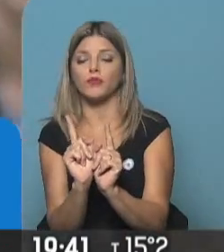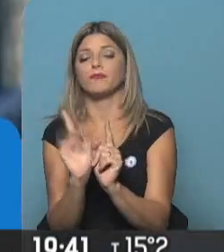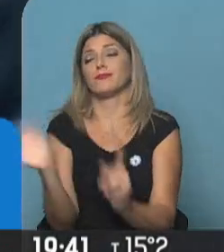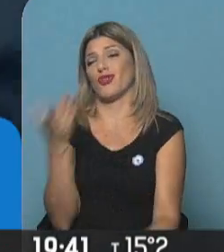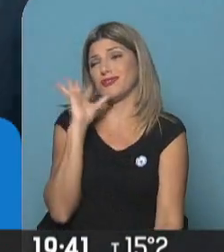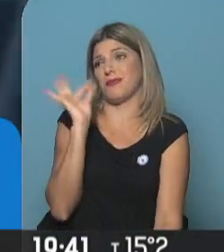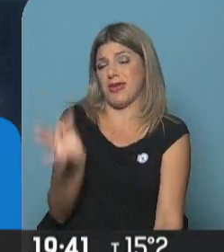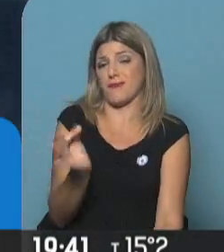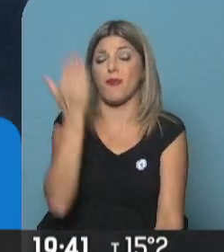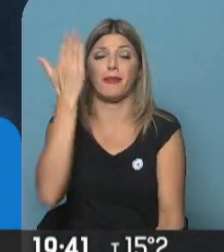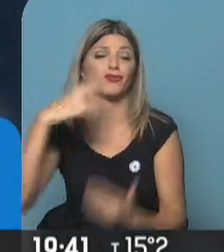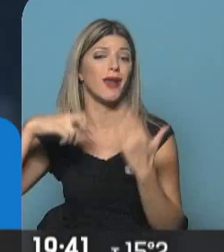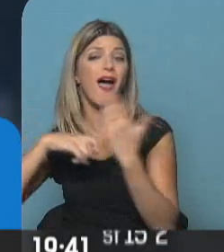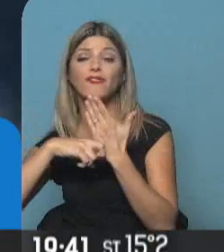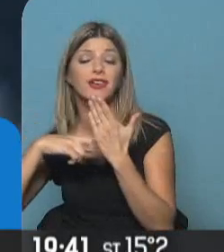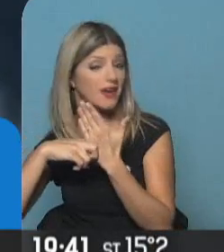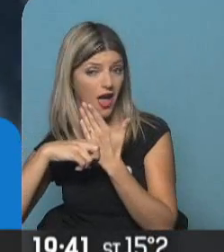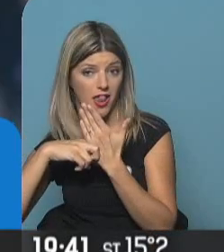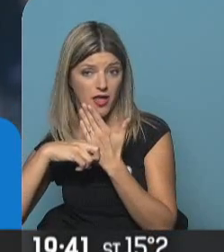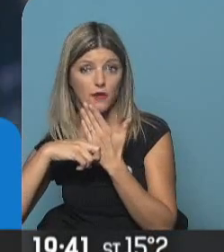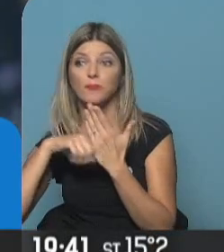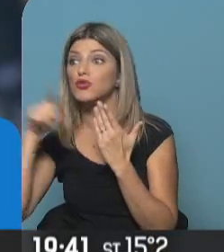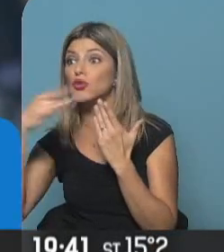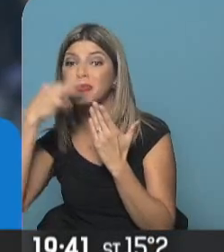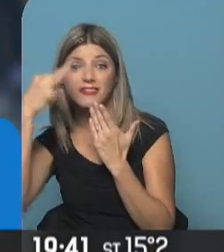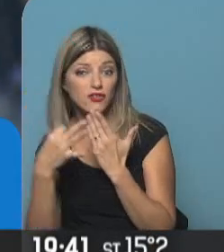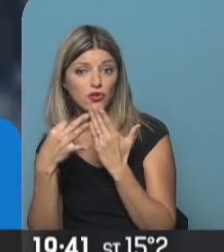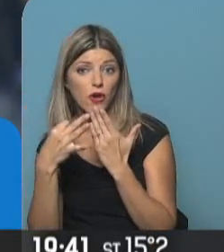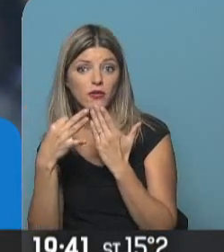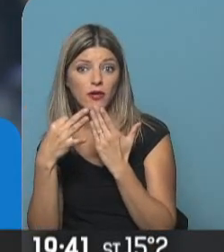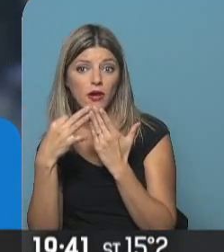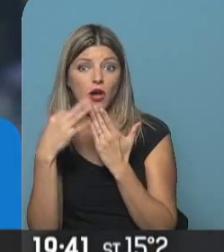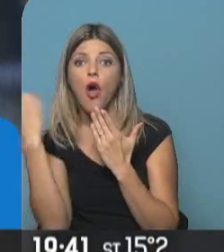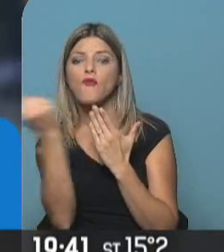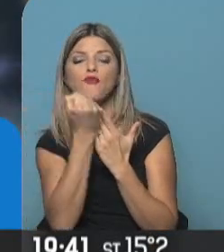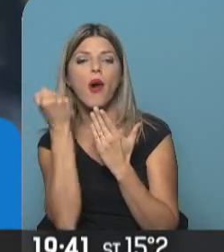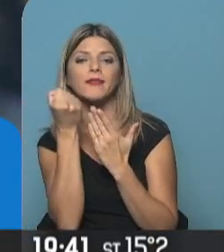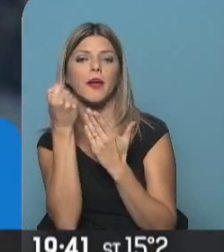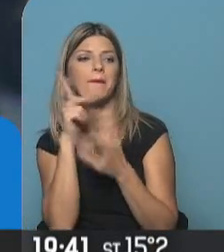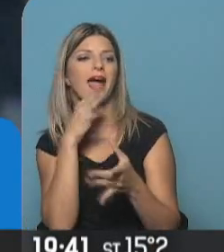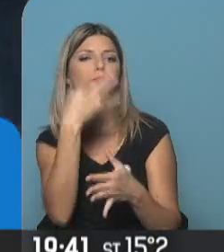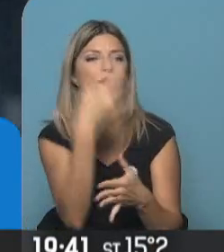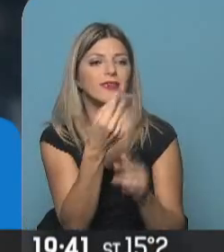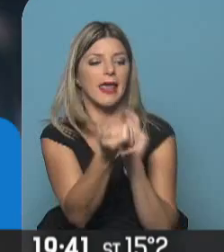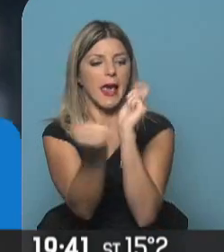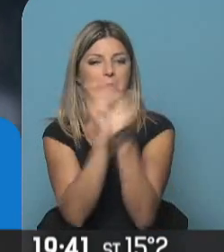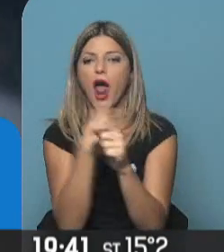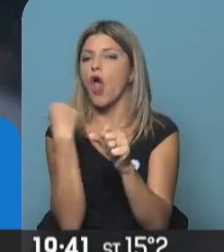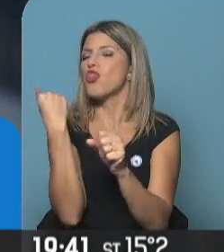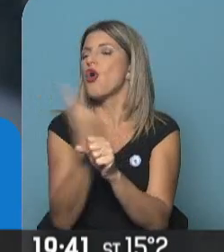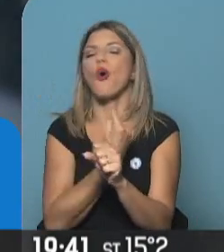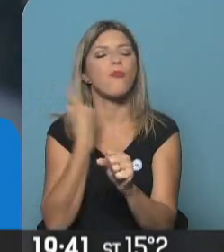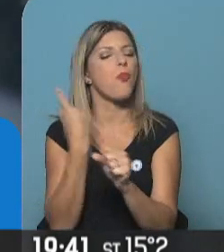es fiscal. Y su dictamen no tiene fuerza vinculante, con lo cual no puede cambiar